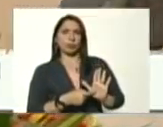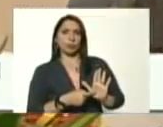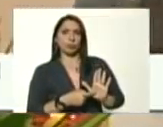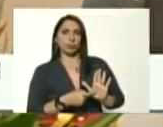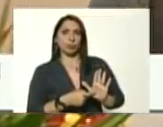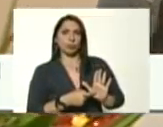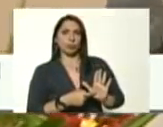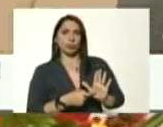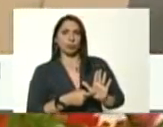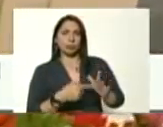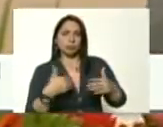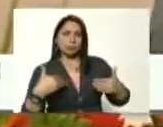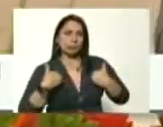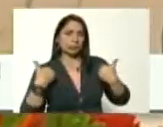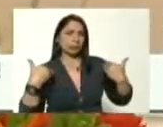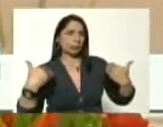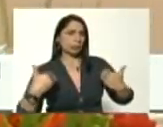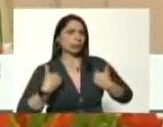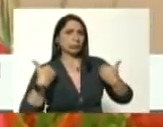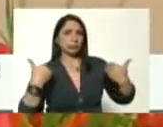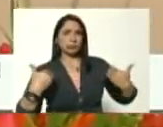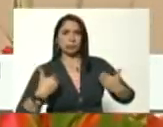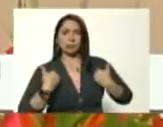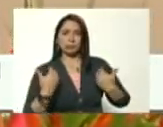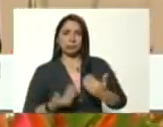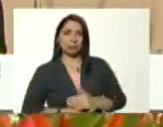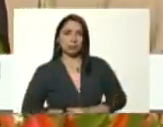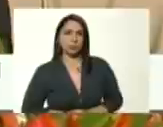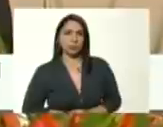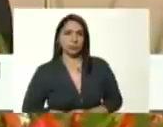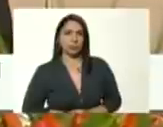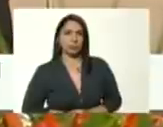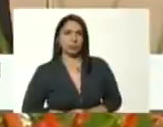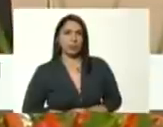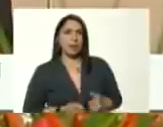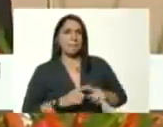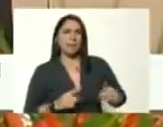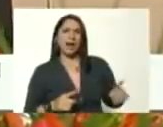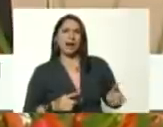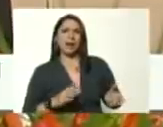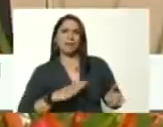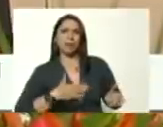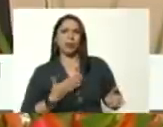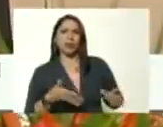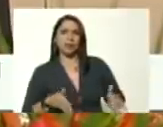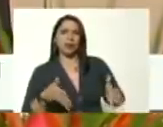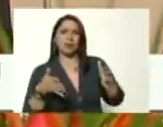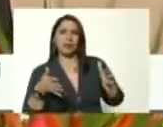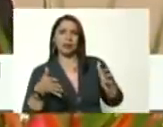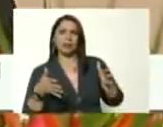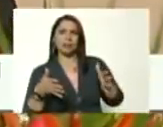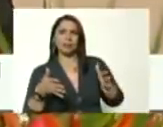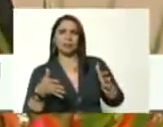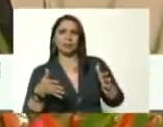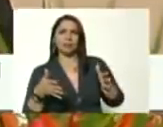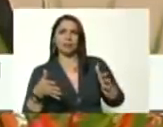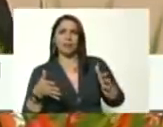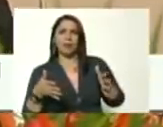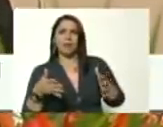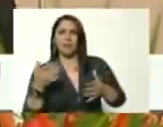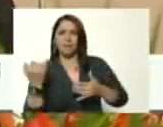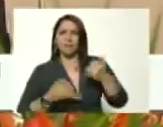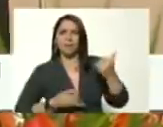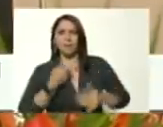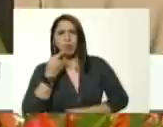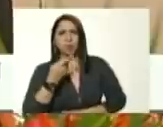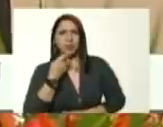sufrimiento en aras de obtener un fin político además son